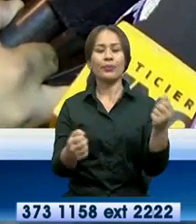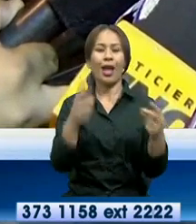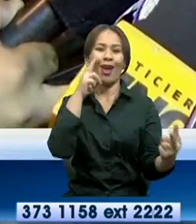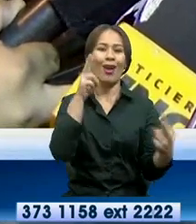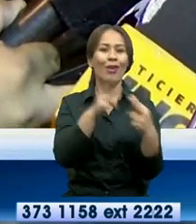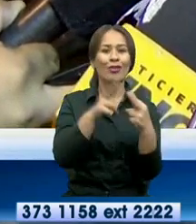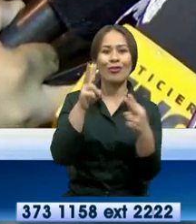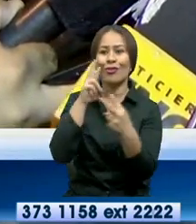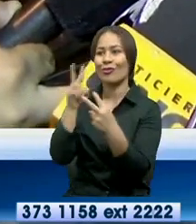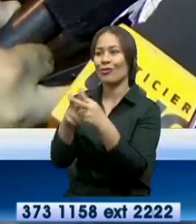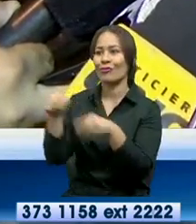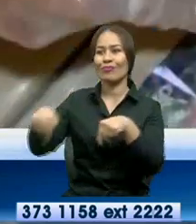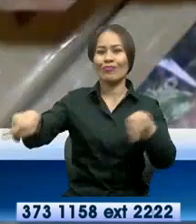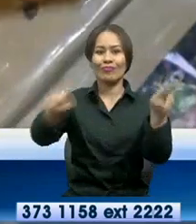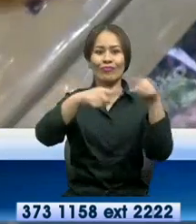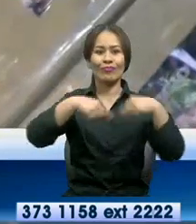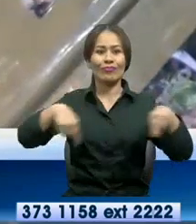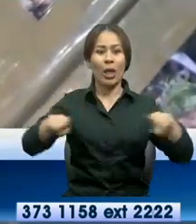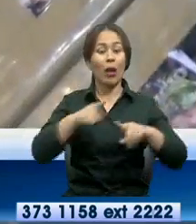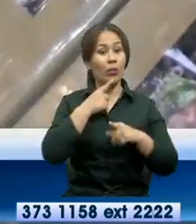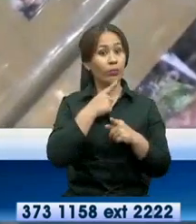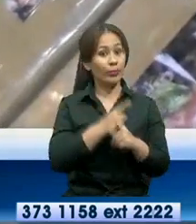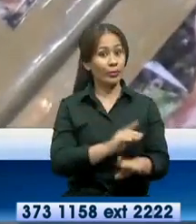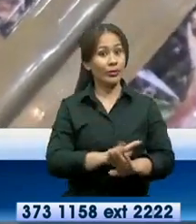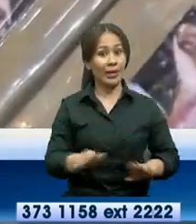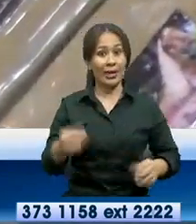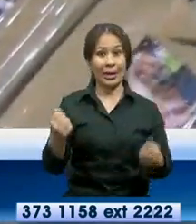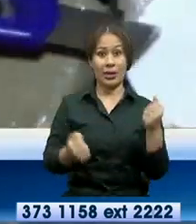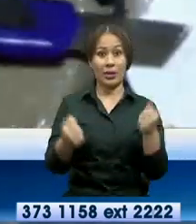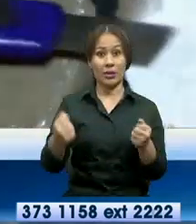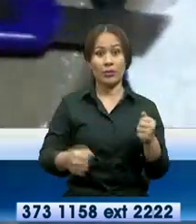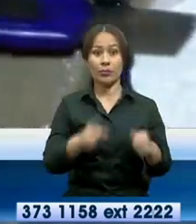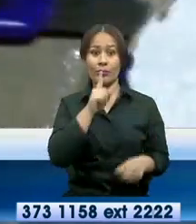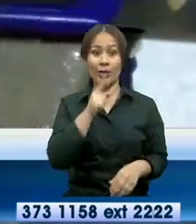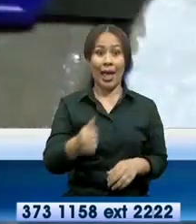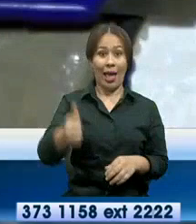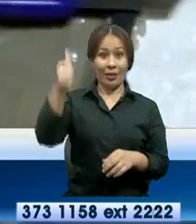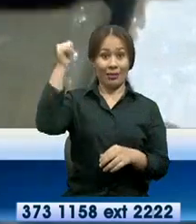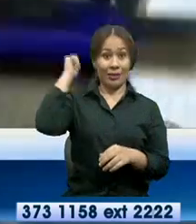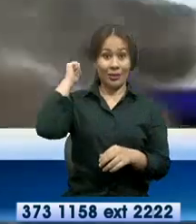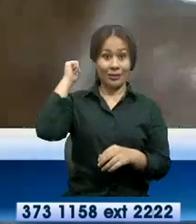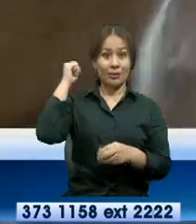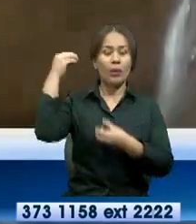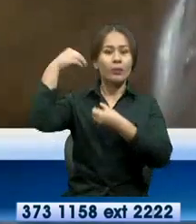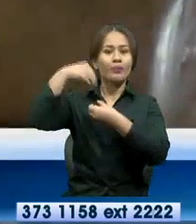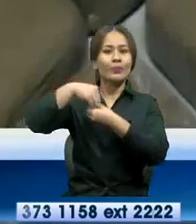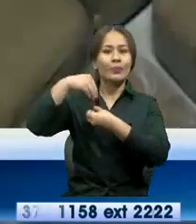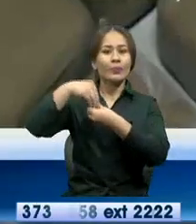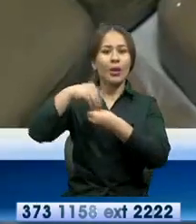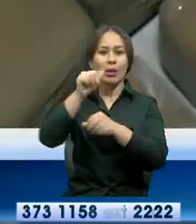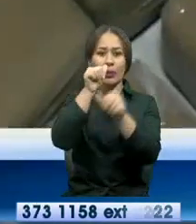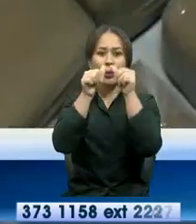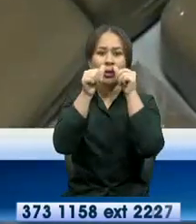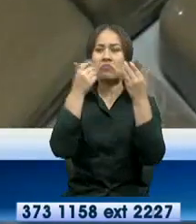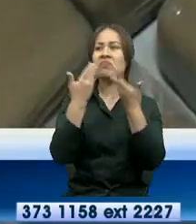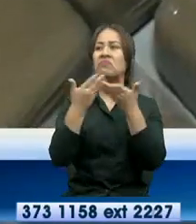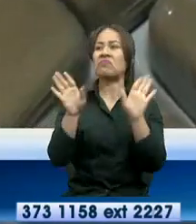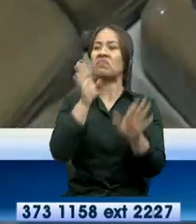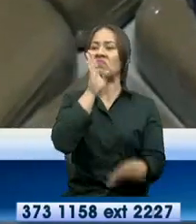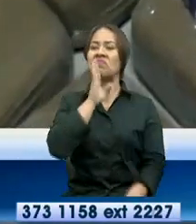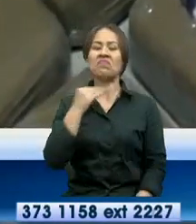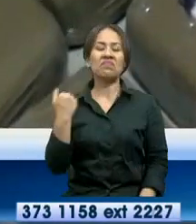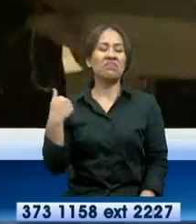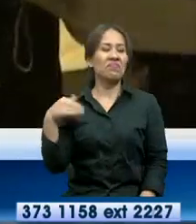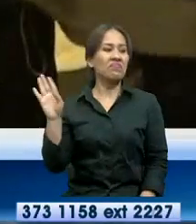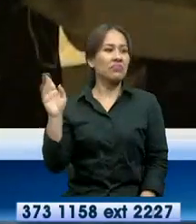sector. Es así que en el camión en el que se movilizaban, llevaban el alcaloide a vista y paciencia de toda